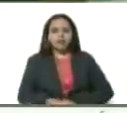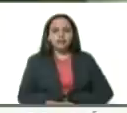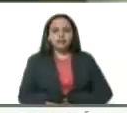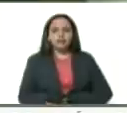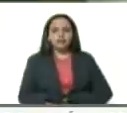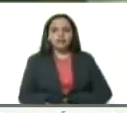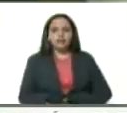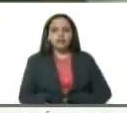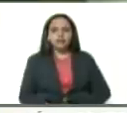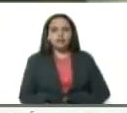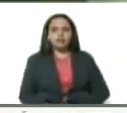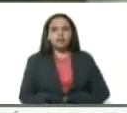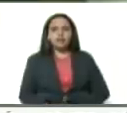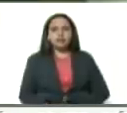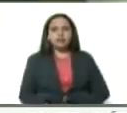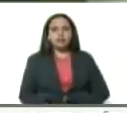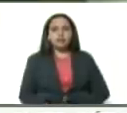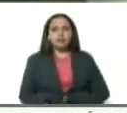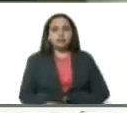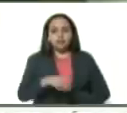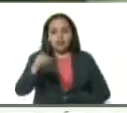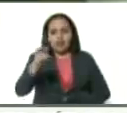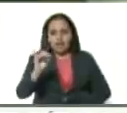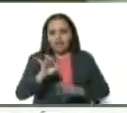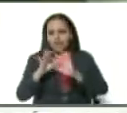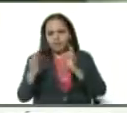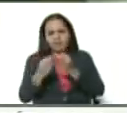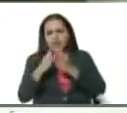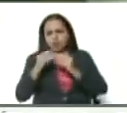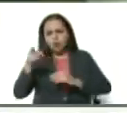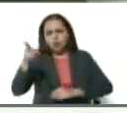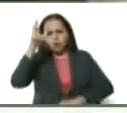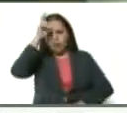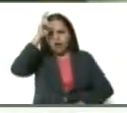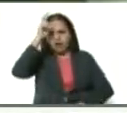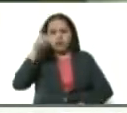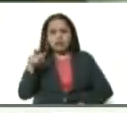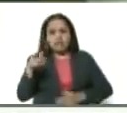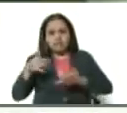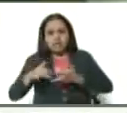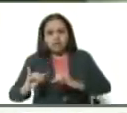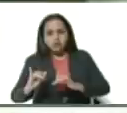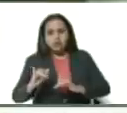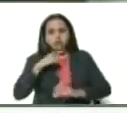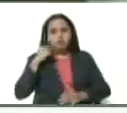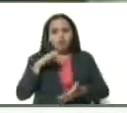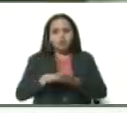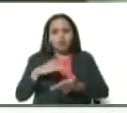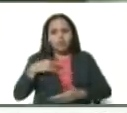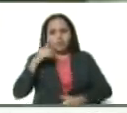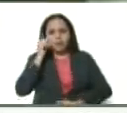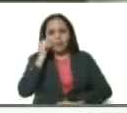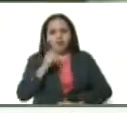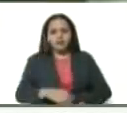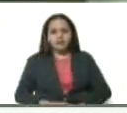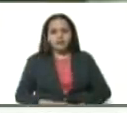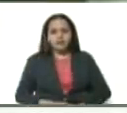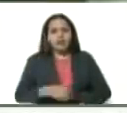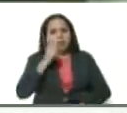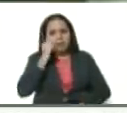Maduro García. Allá está la familia todavía. Allá nació y murió mi padre, porque mi padre fue a morir